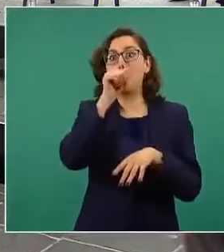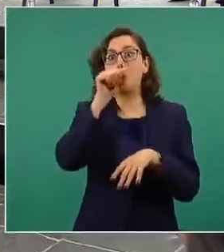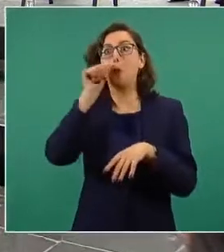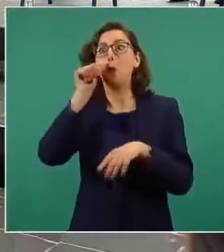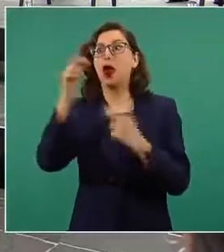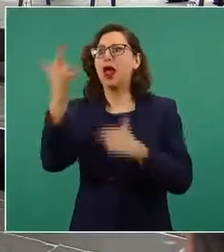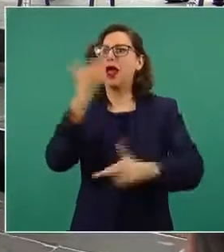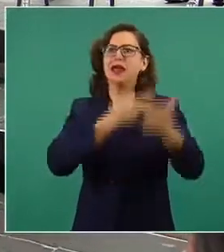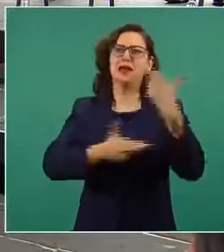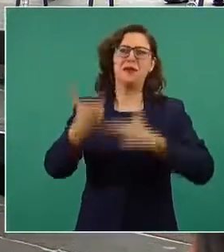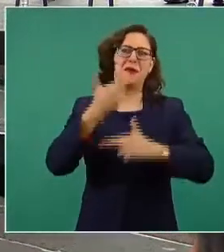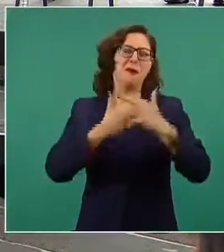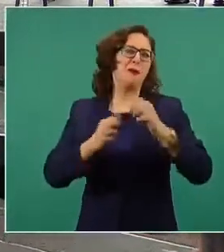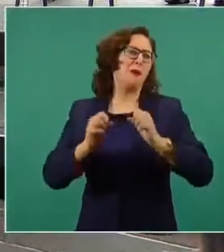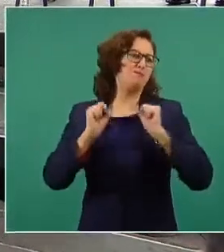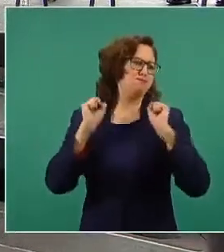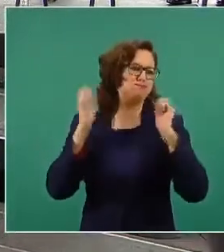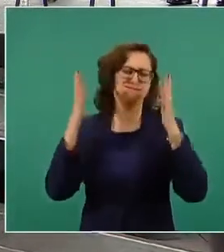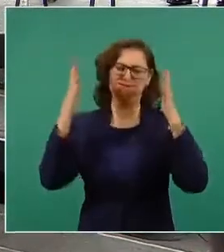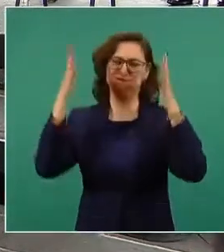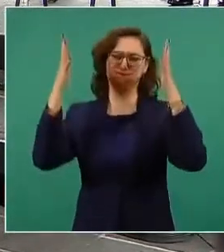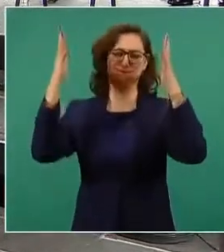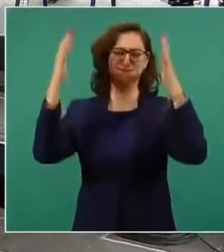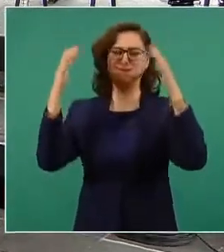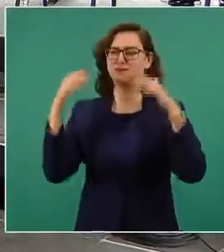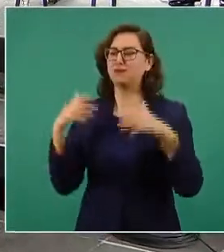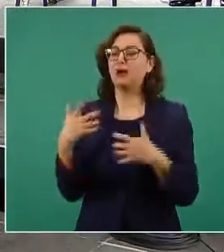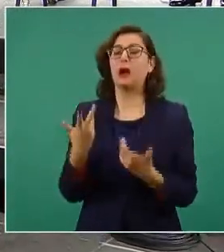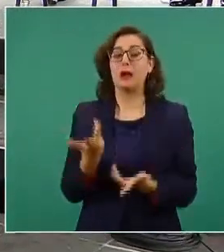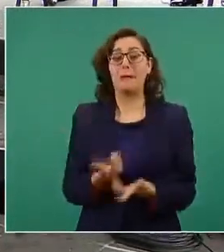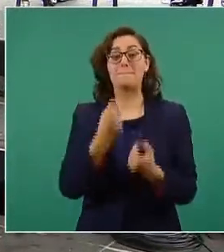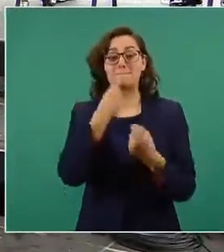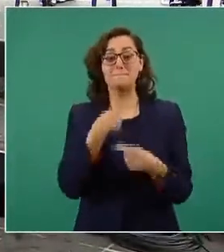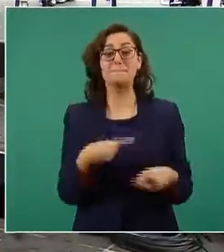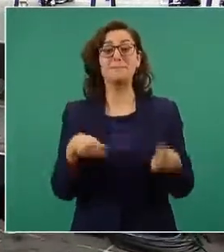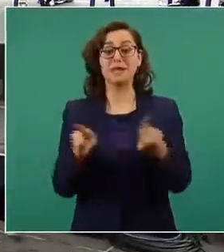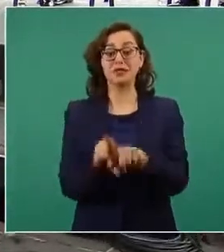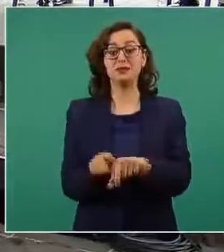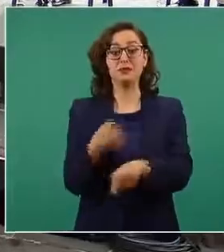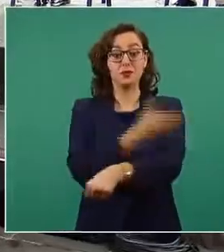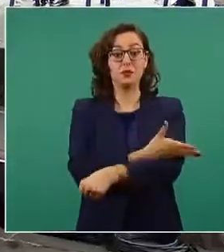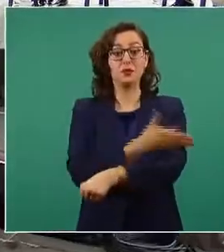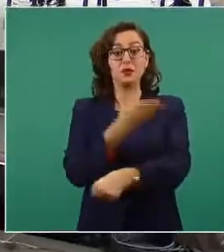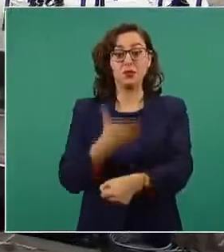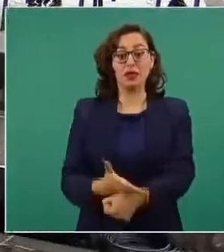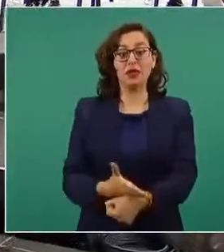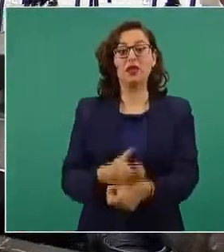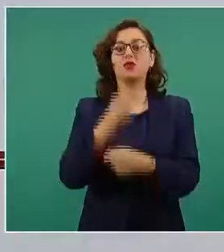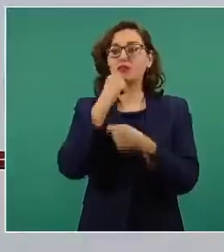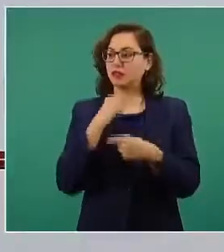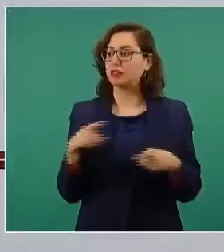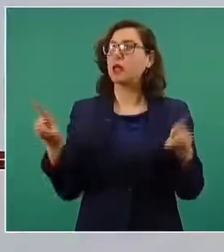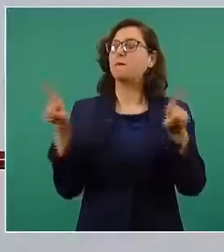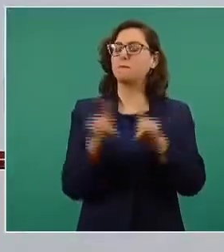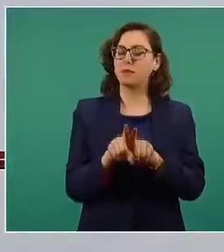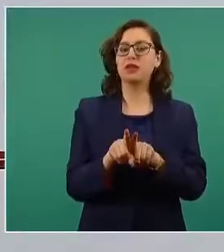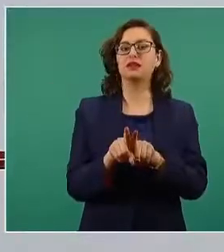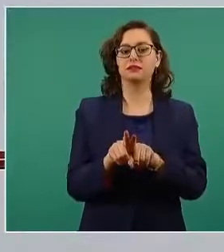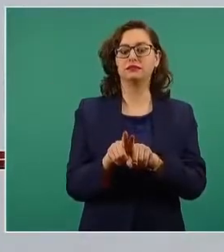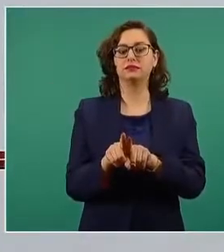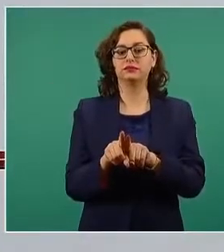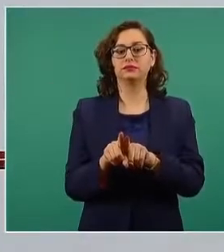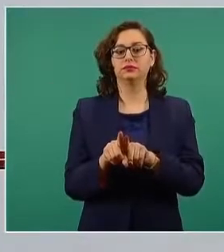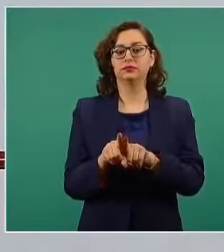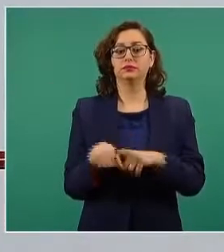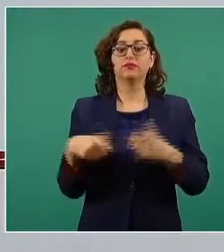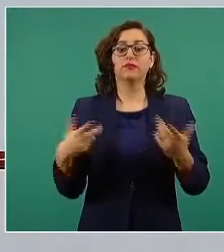y posteriormente el recibimiento multitudinario a Francisco I. Madero, luego de la